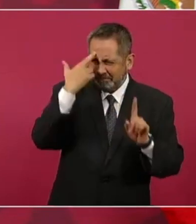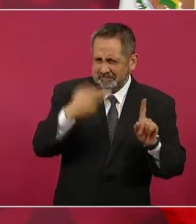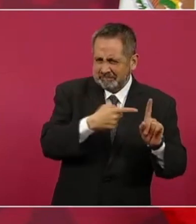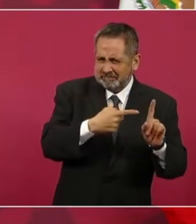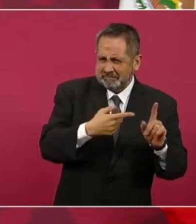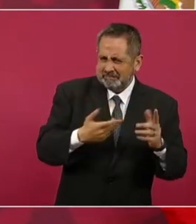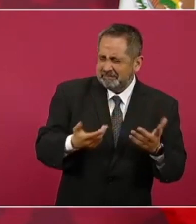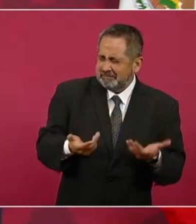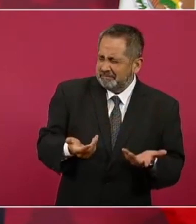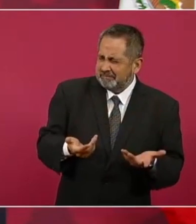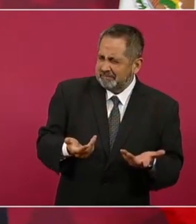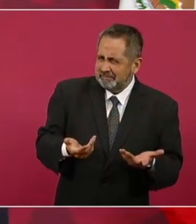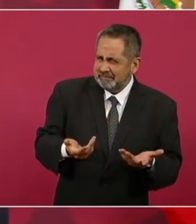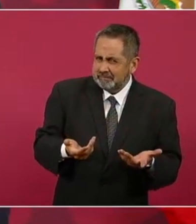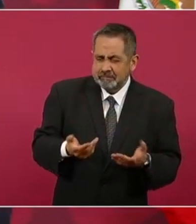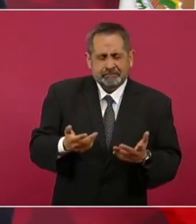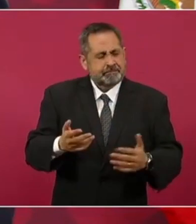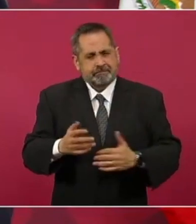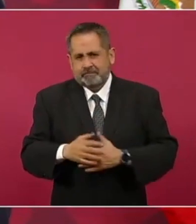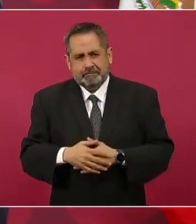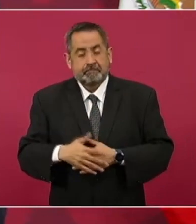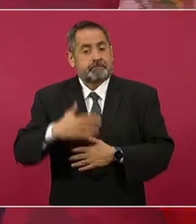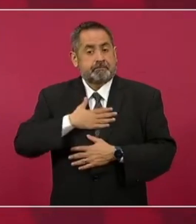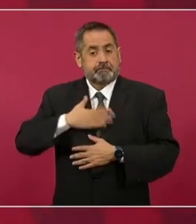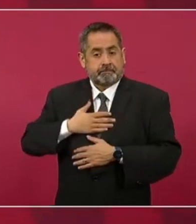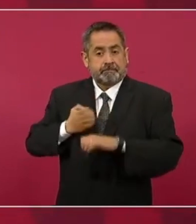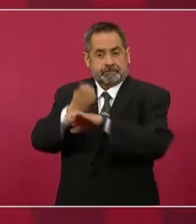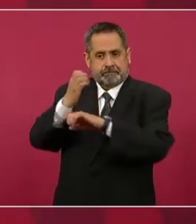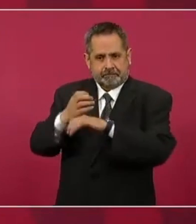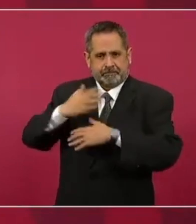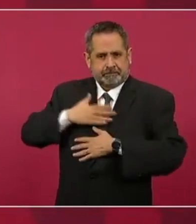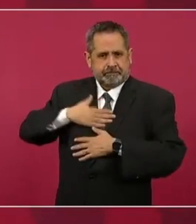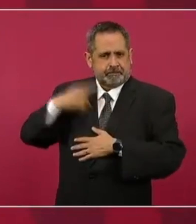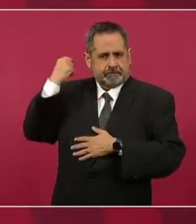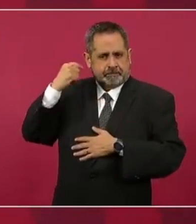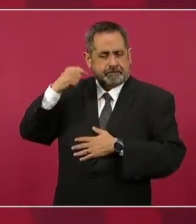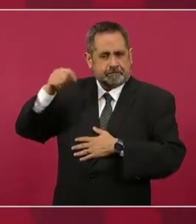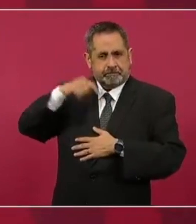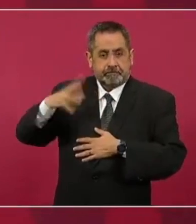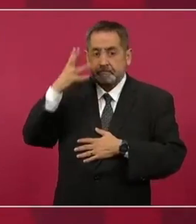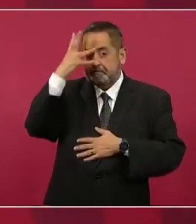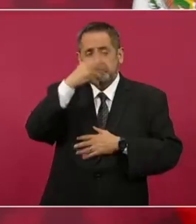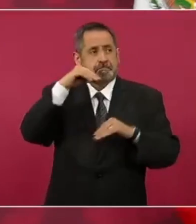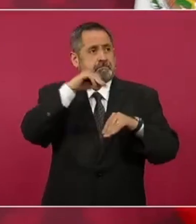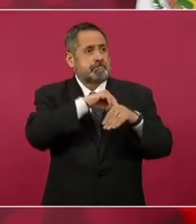En mi estado hicieron un monumento bellísimo a la patria.